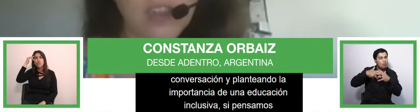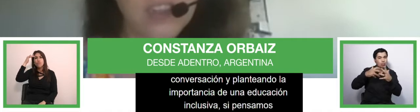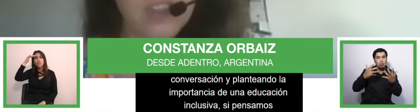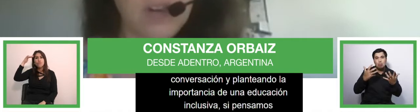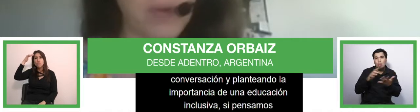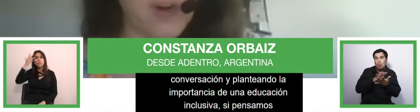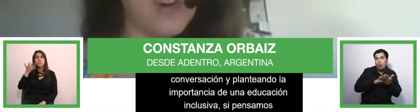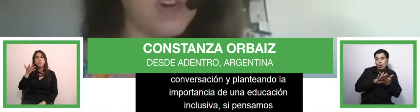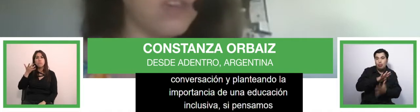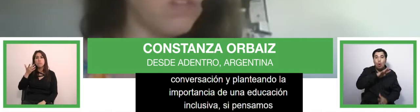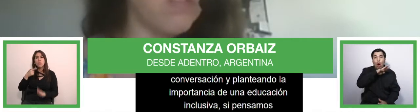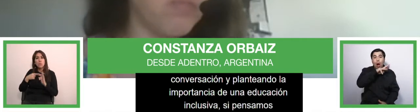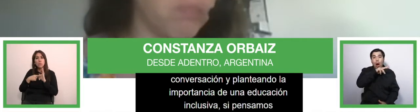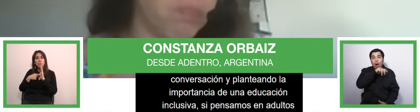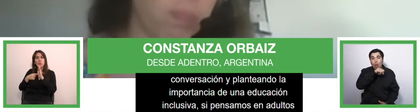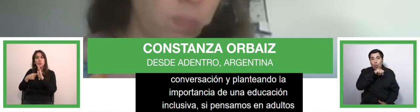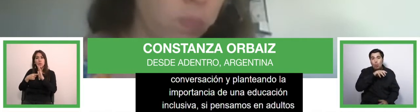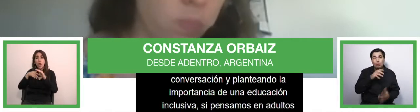adultos, como